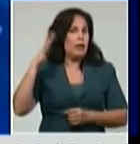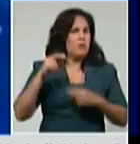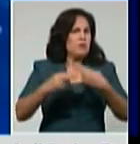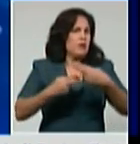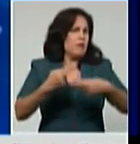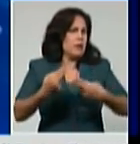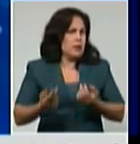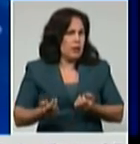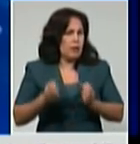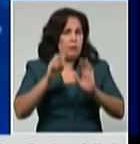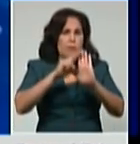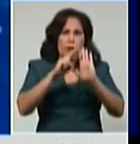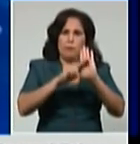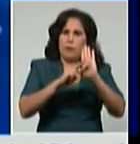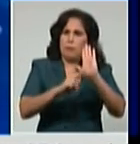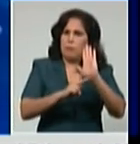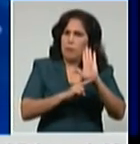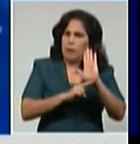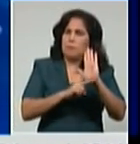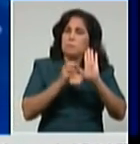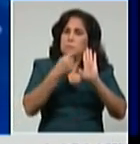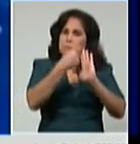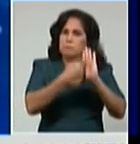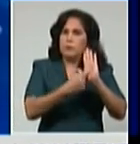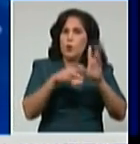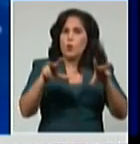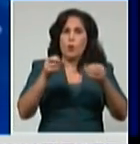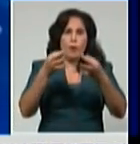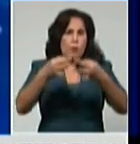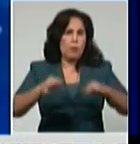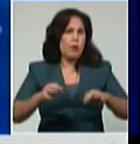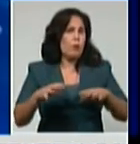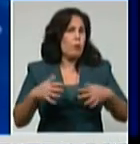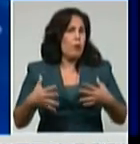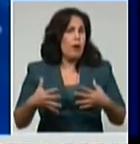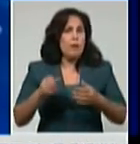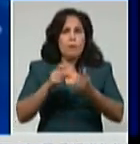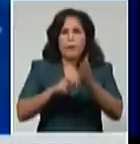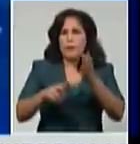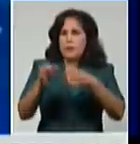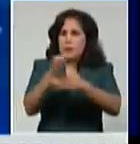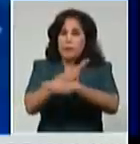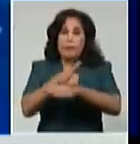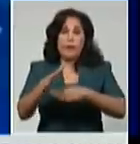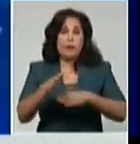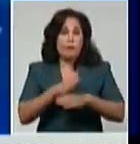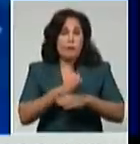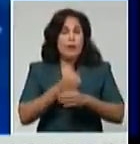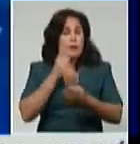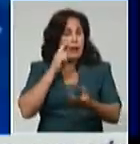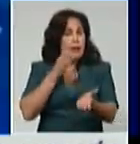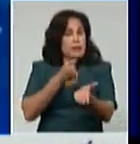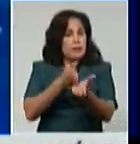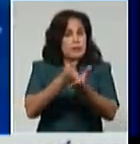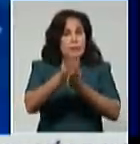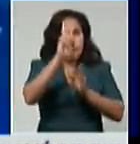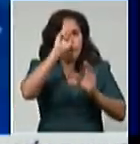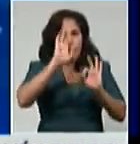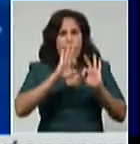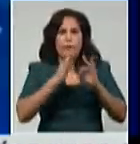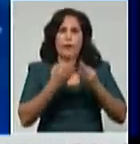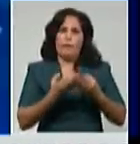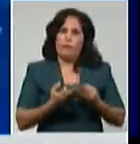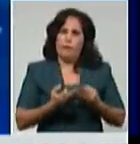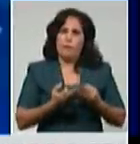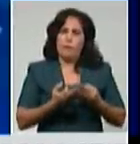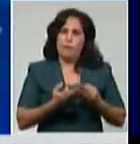estos protocolos a partir de la nueva normalidad en muchas provincias cubanas y el seguimiento por el médico de la familia? Nos lo